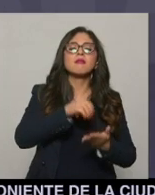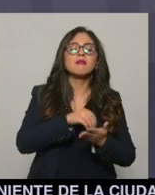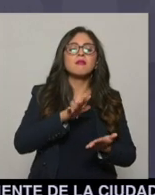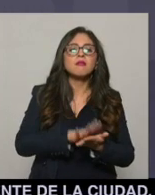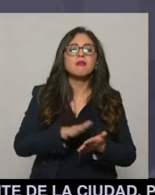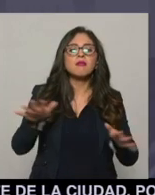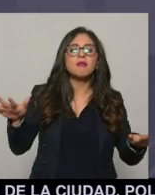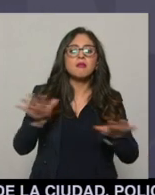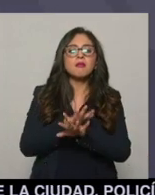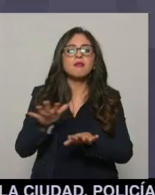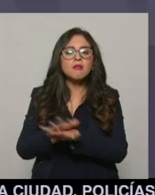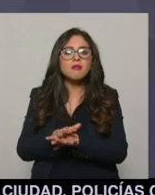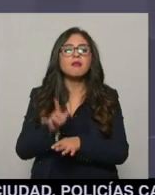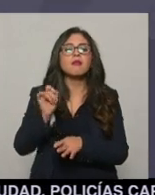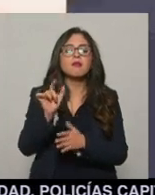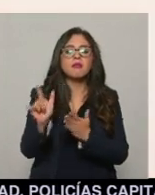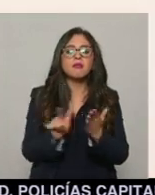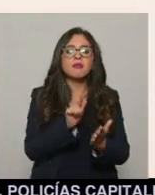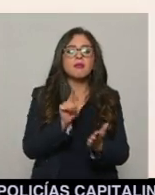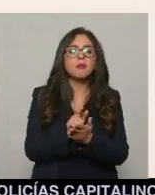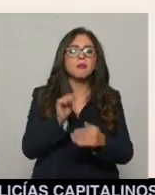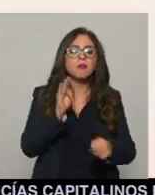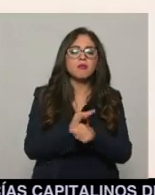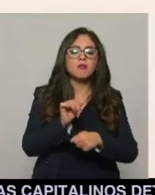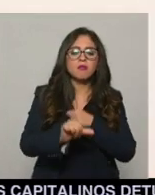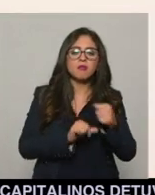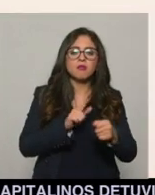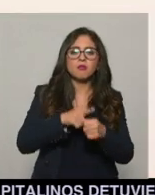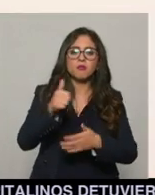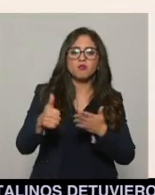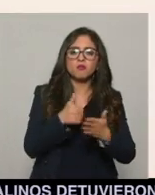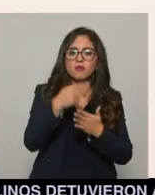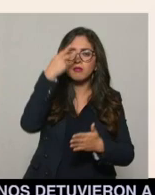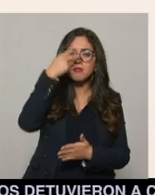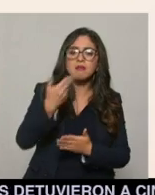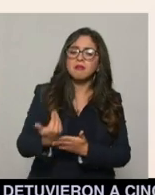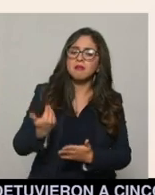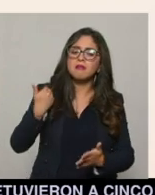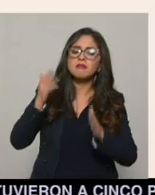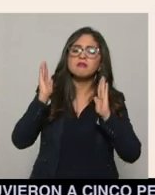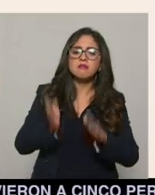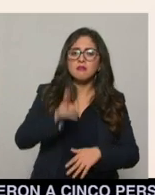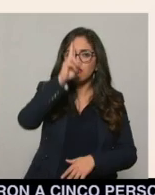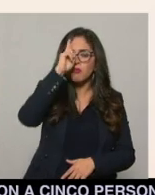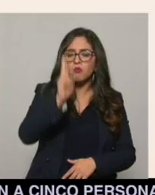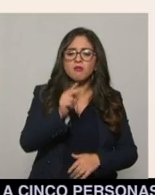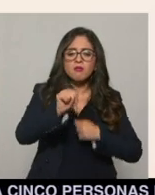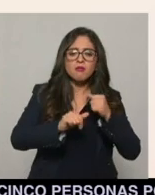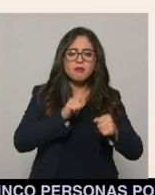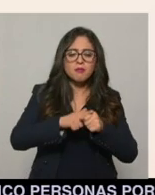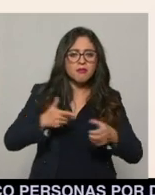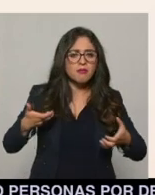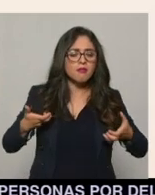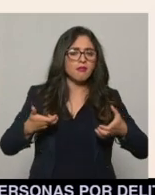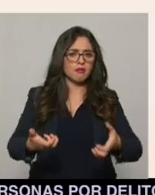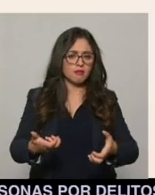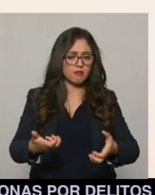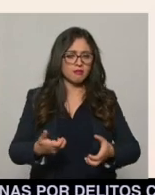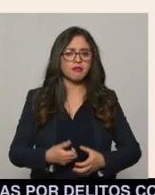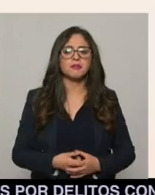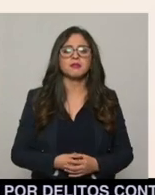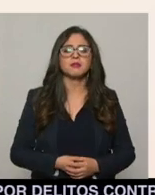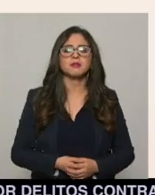en este sentido, en la Ley de Protección Animal de la Ciudad de México ya se prohibía la venta de animales en vía pública. También en